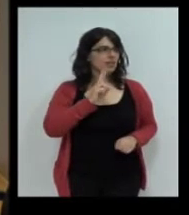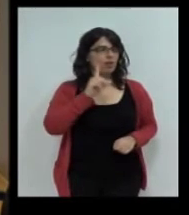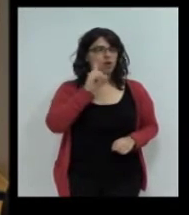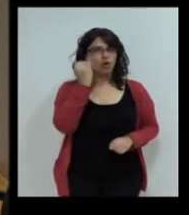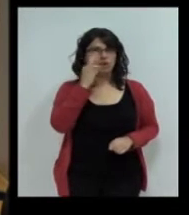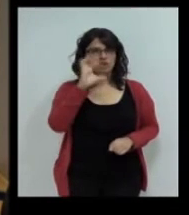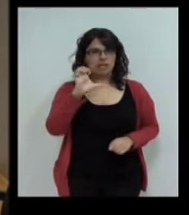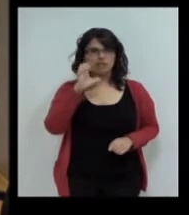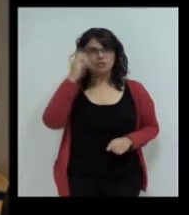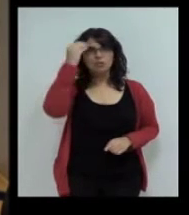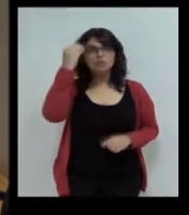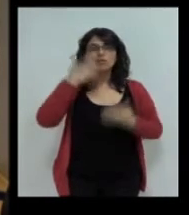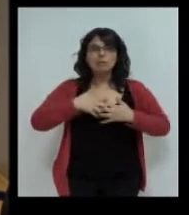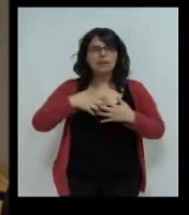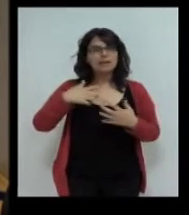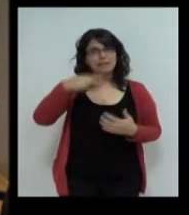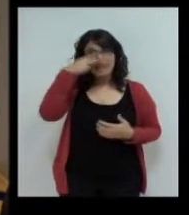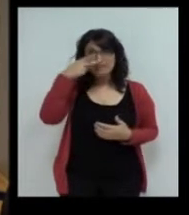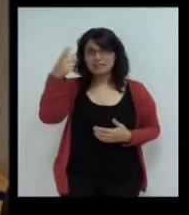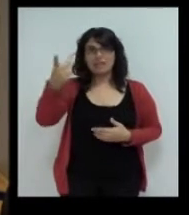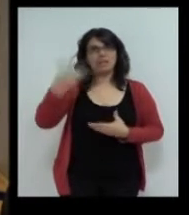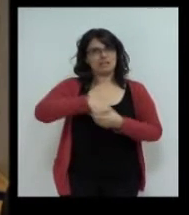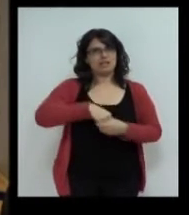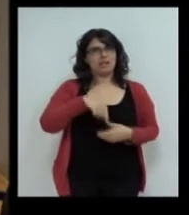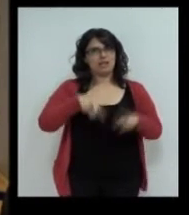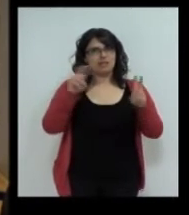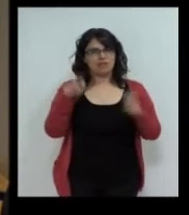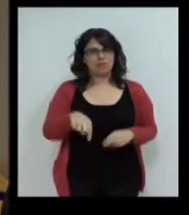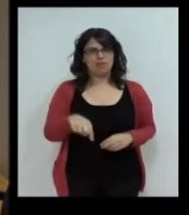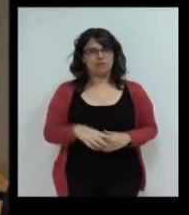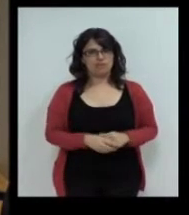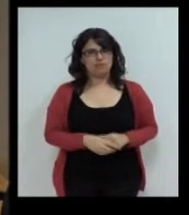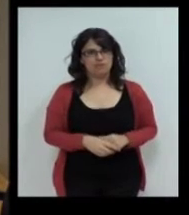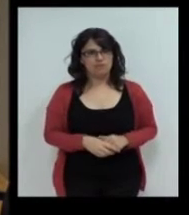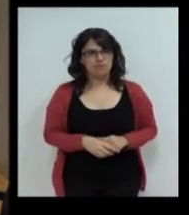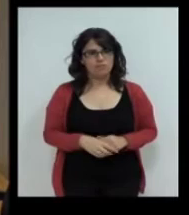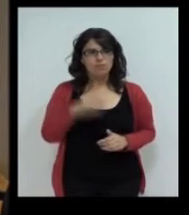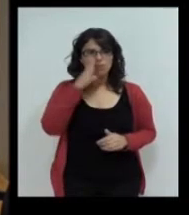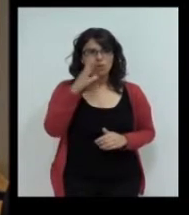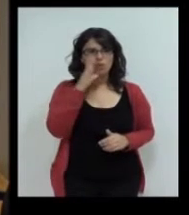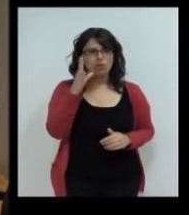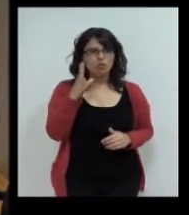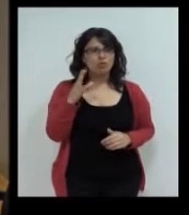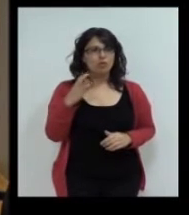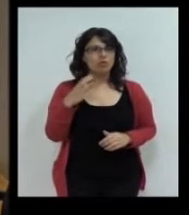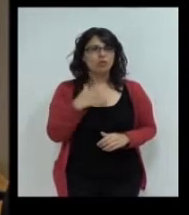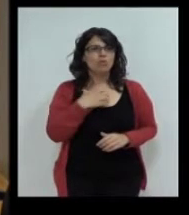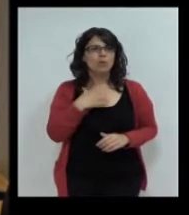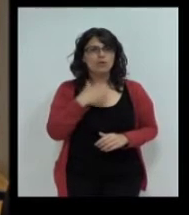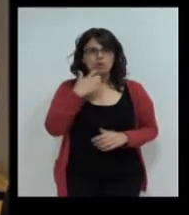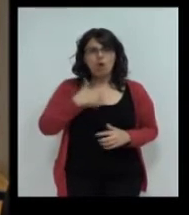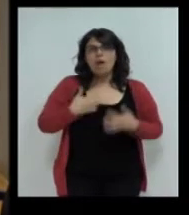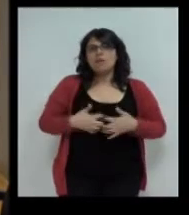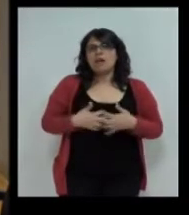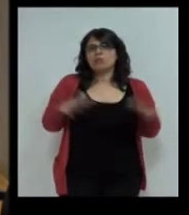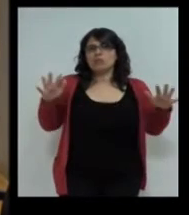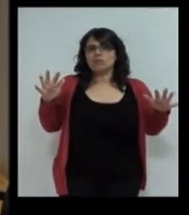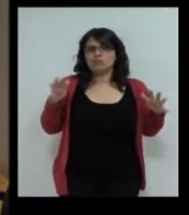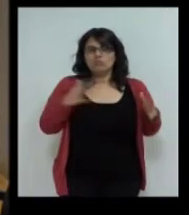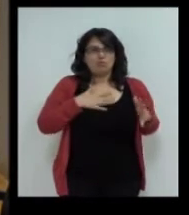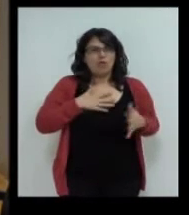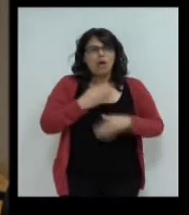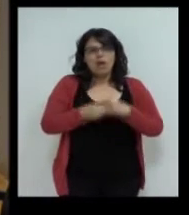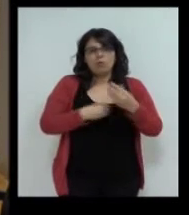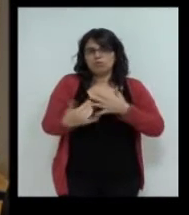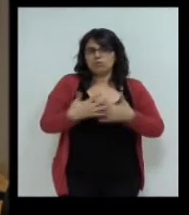alguna manera entrar en este juego, entrar en el juego de la responsabilidad social corporativa, y decir, yo hago aparatos pero que son accesibles,